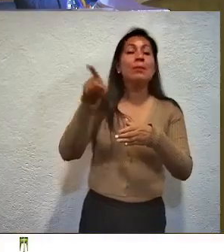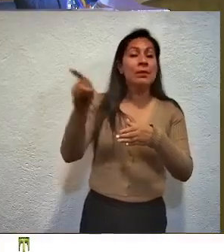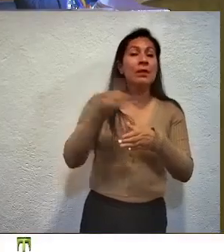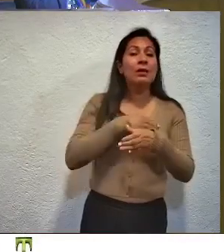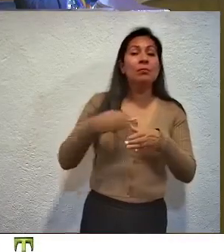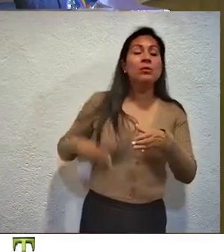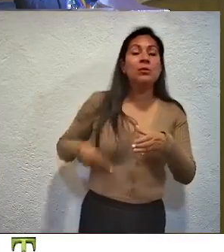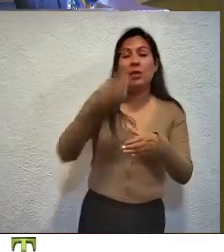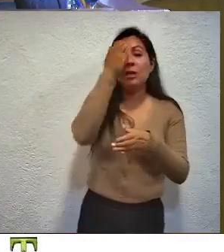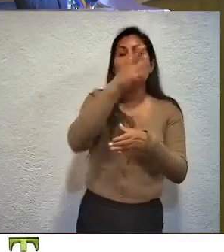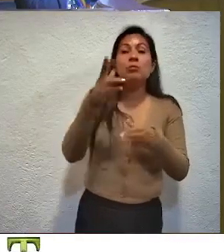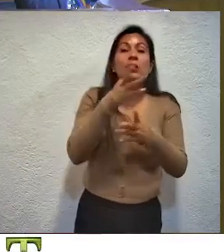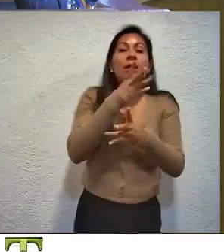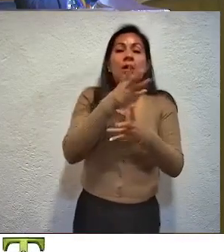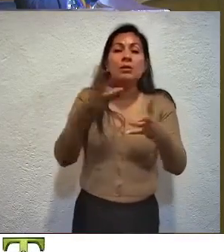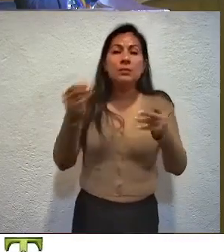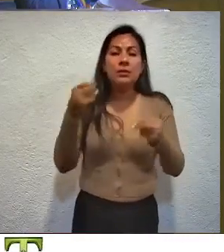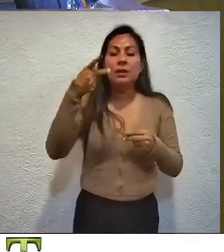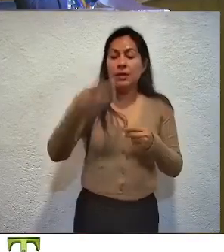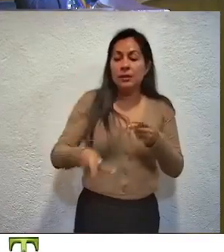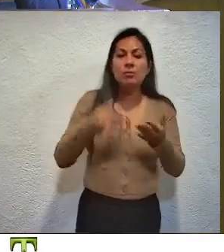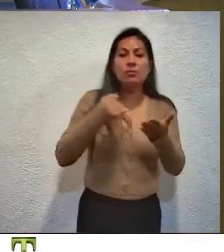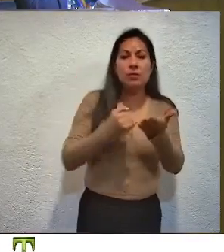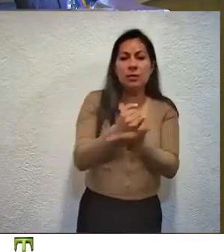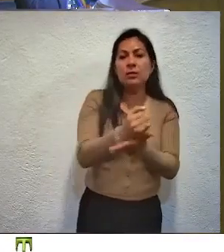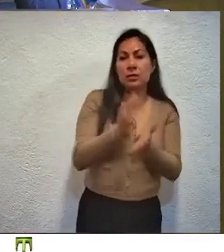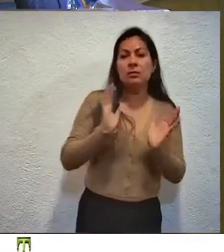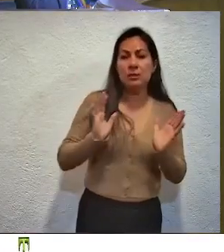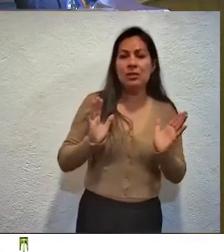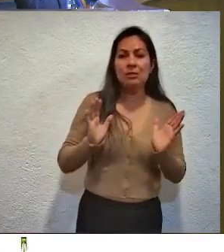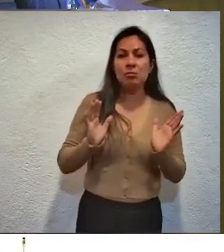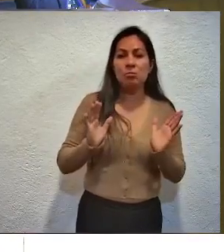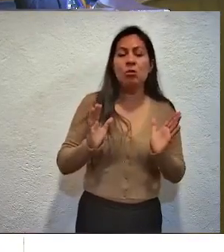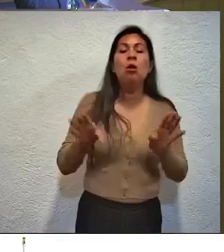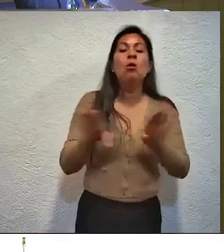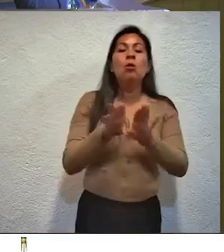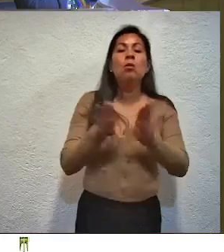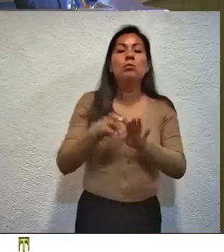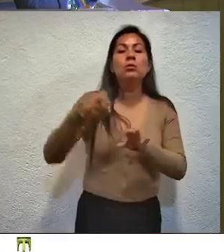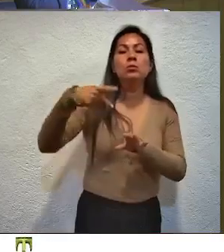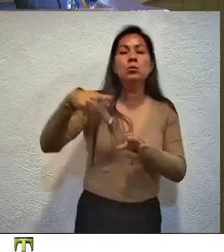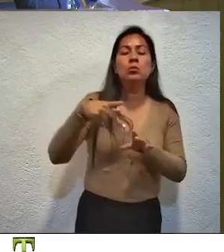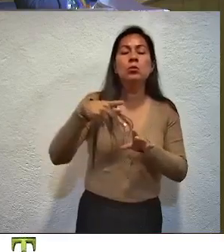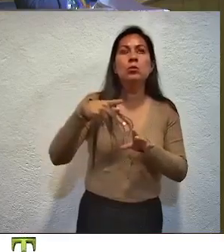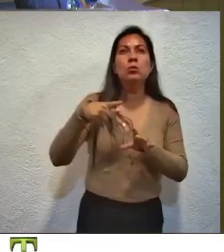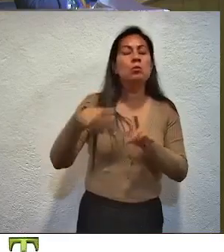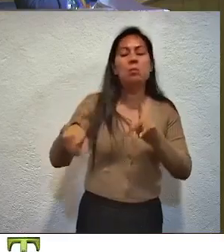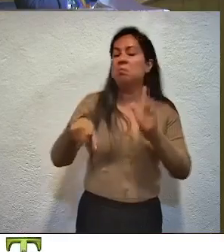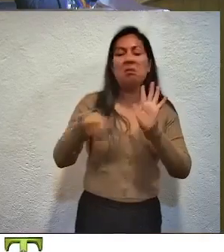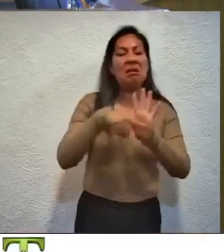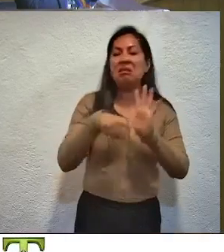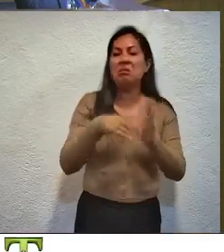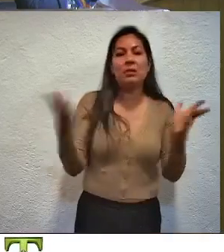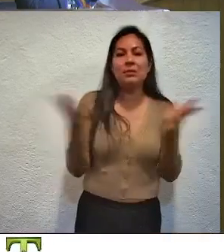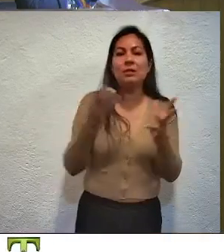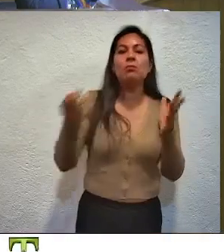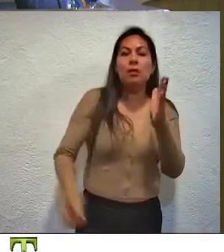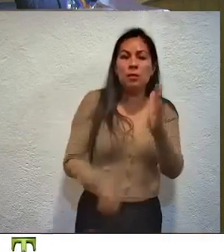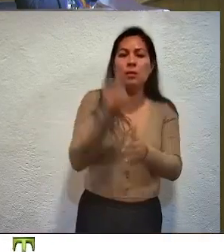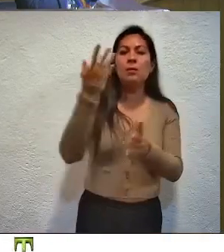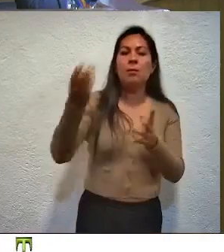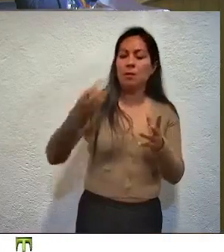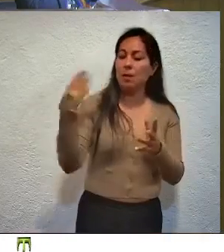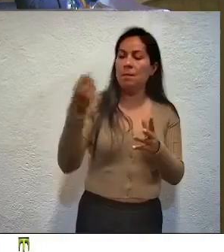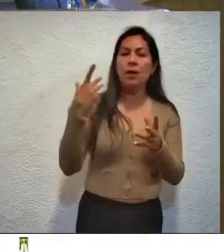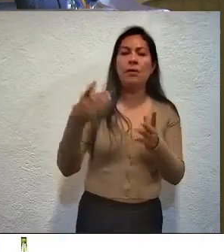de reconocer la resolución emitida por este órgano jurisdiccional, así como su oposición a la realización de una nueva